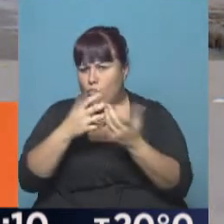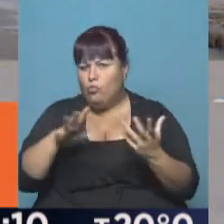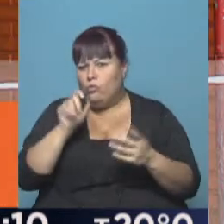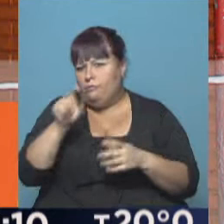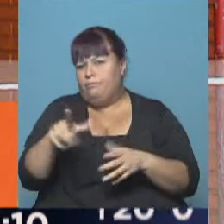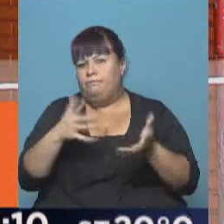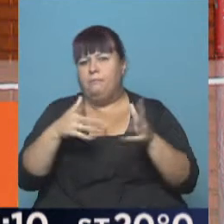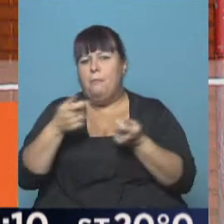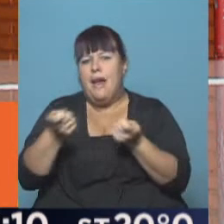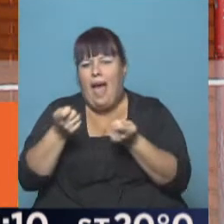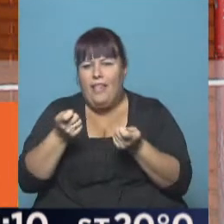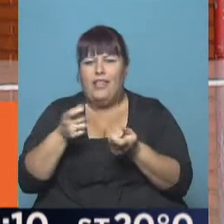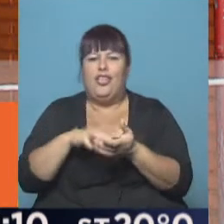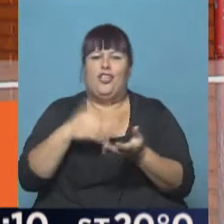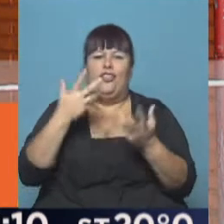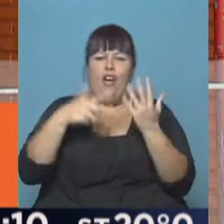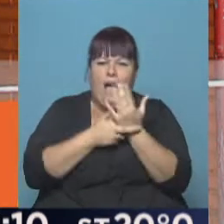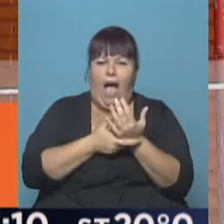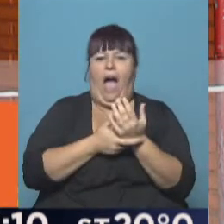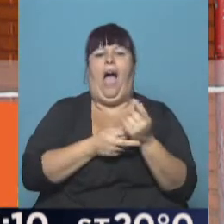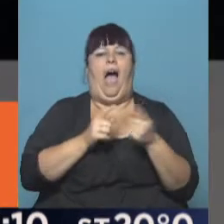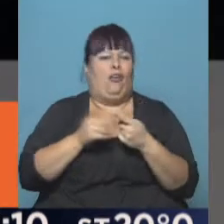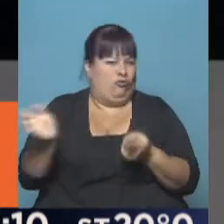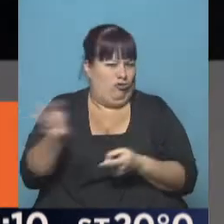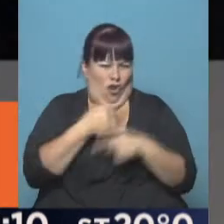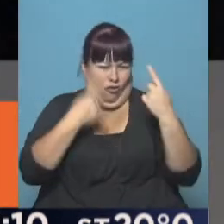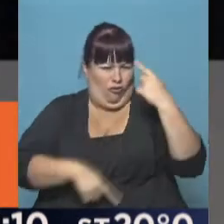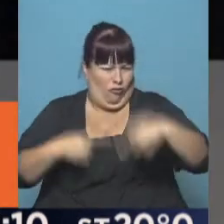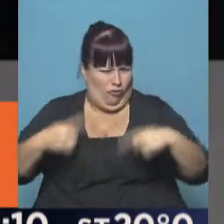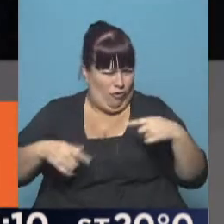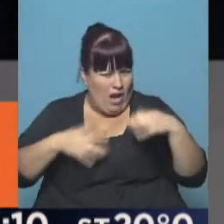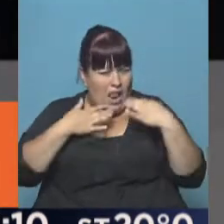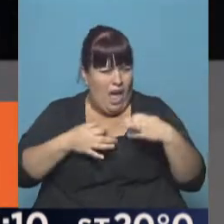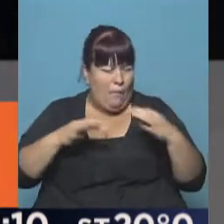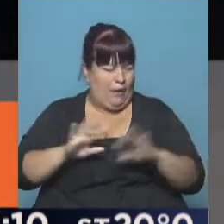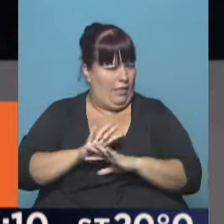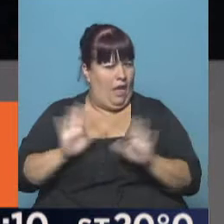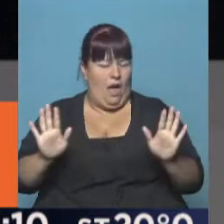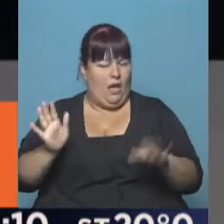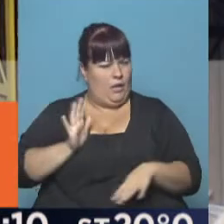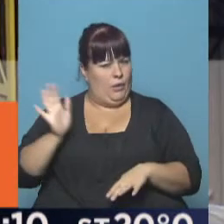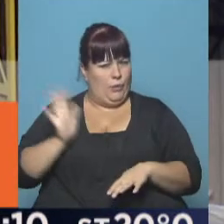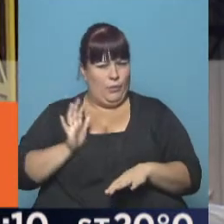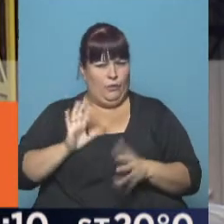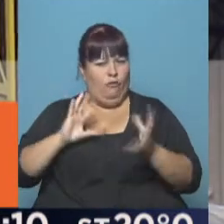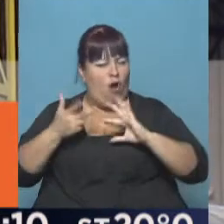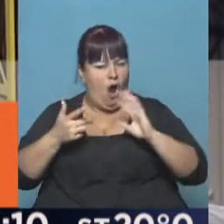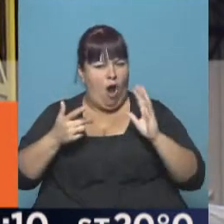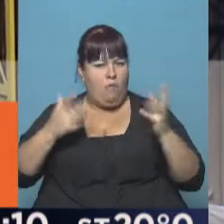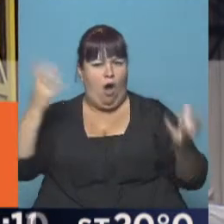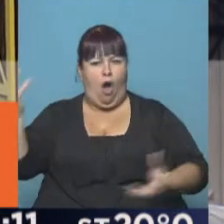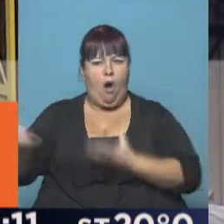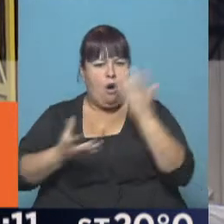parte del mercadito, la parte de carnicería, de todo había ahí. Realmente fue impresionante de la forma que el